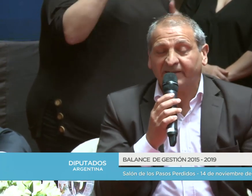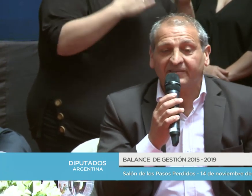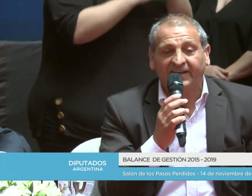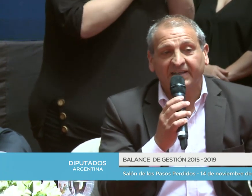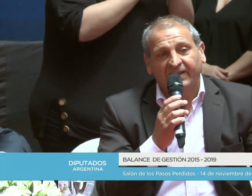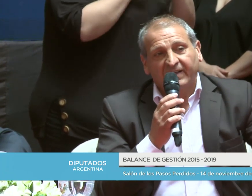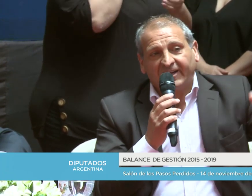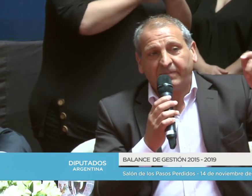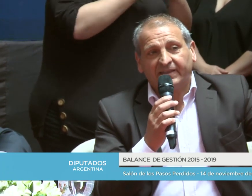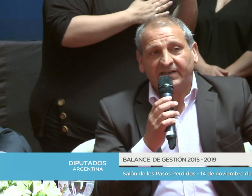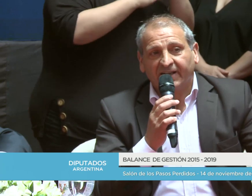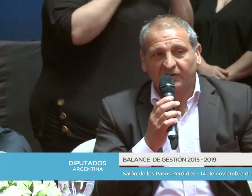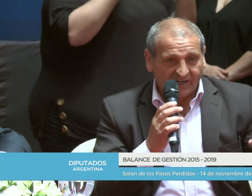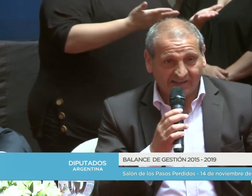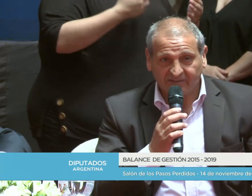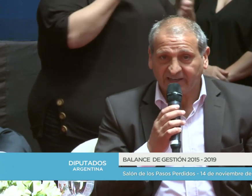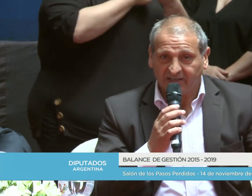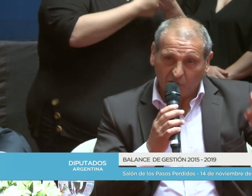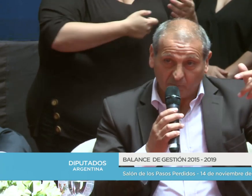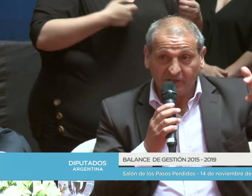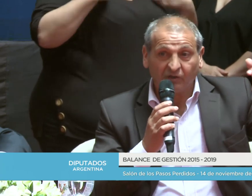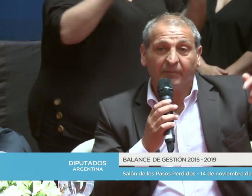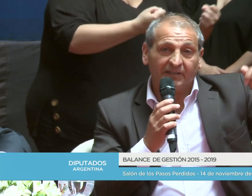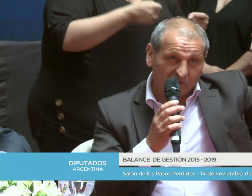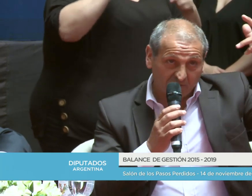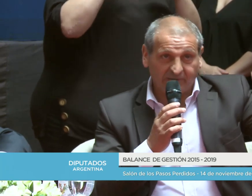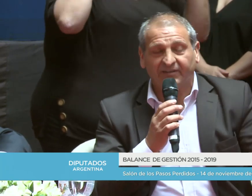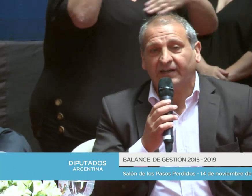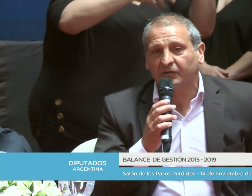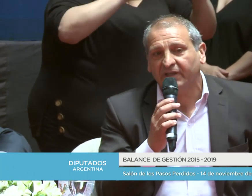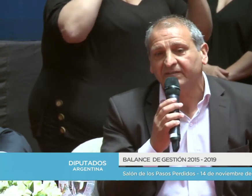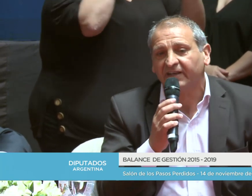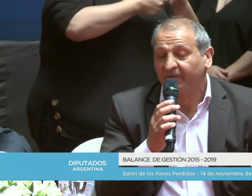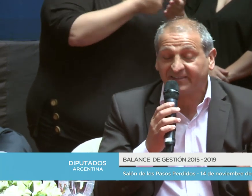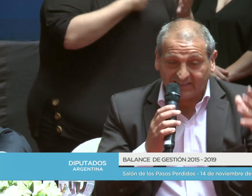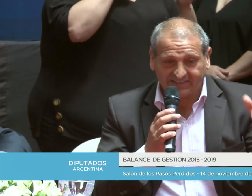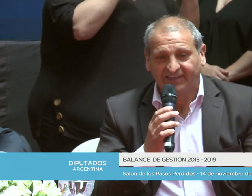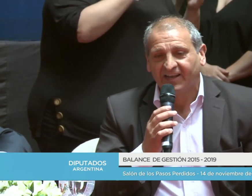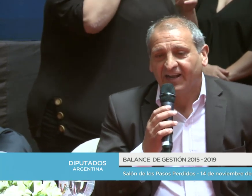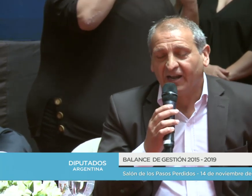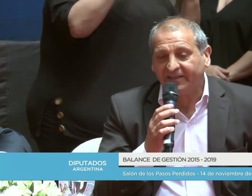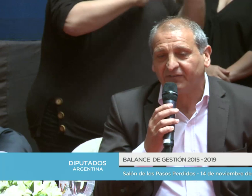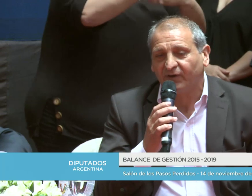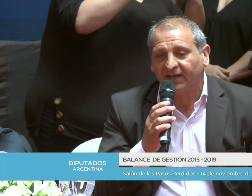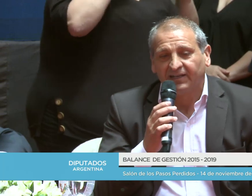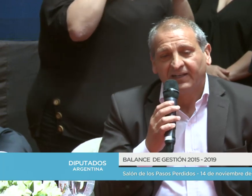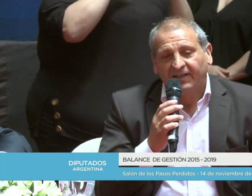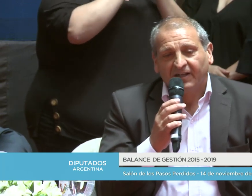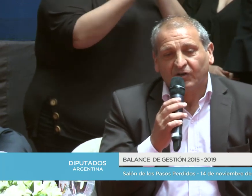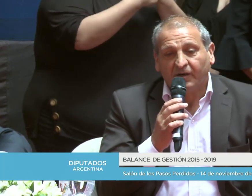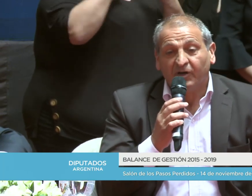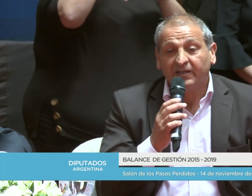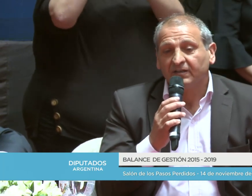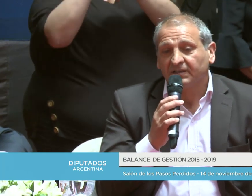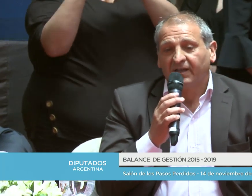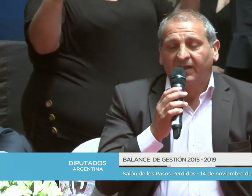Sancho Panza, capaz de encarar con la lanza los molinos de viento, vaya la redundancia, vaya la metáfora